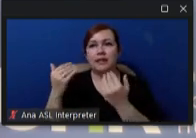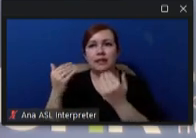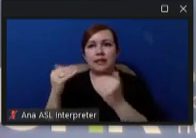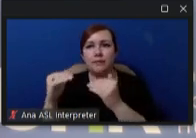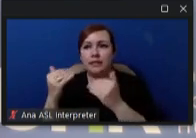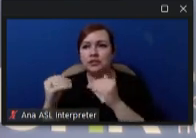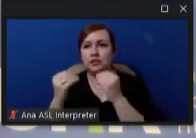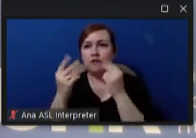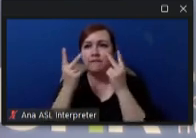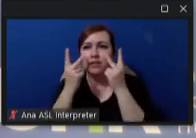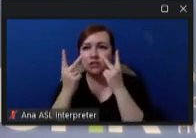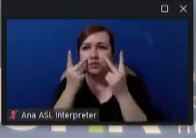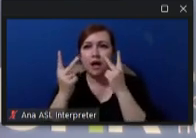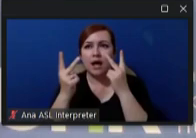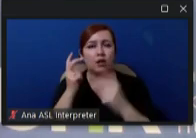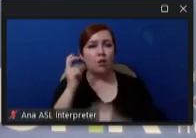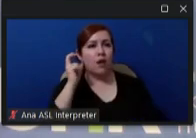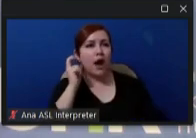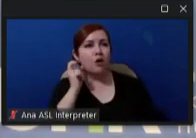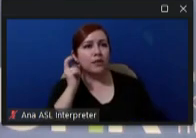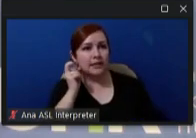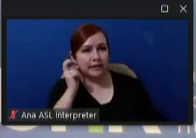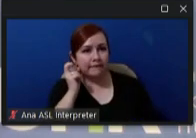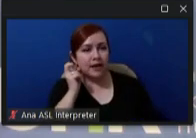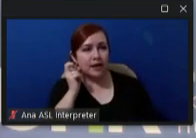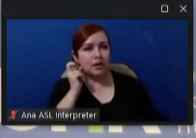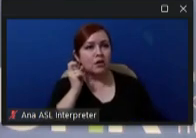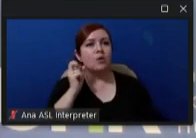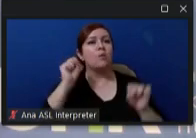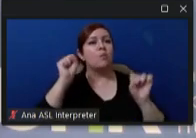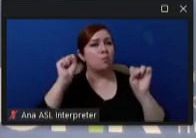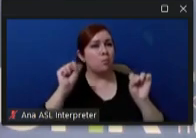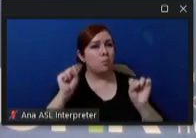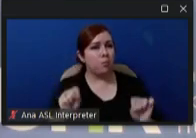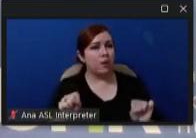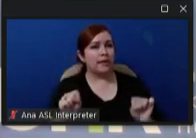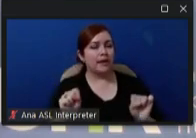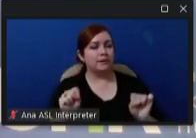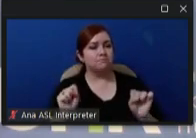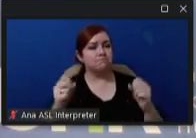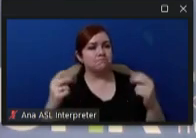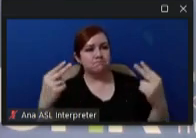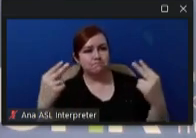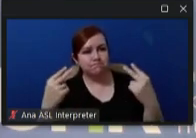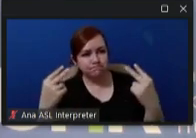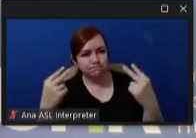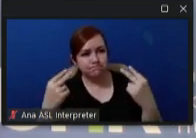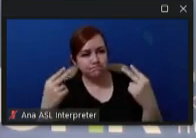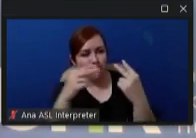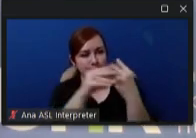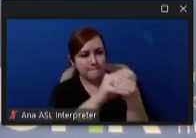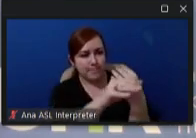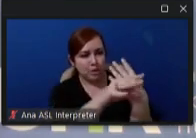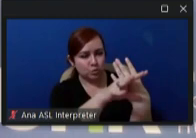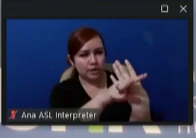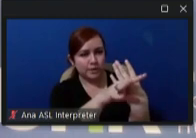auditiva en la sala nos puedan seguir así virtualmente y